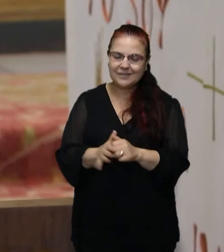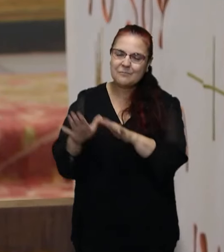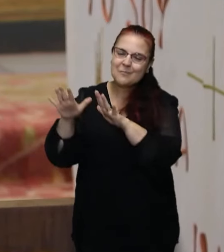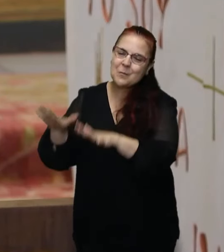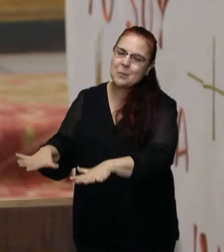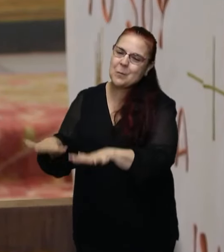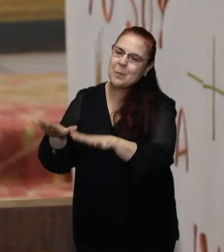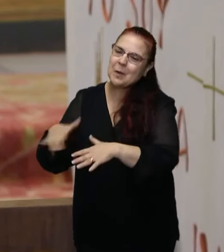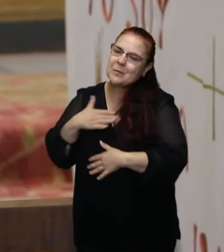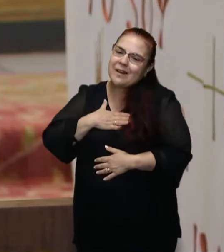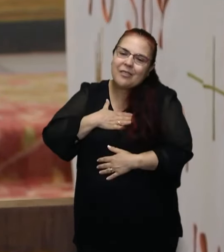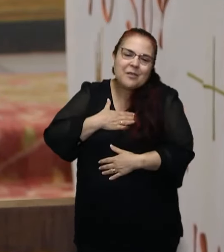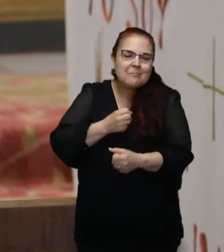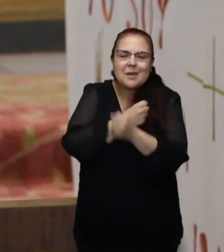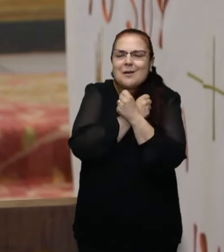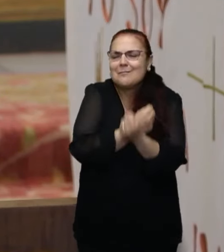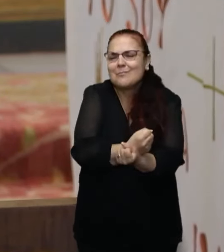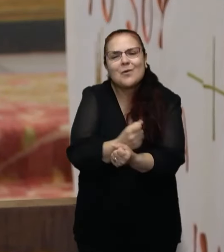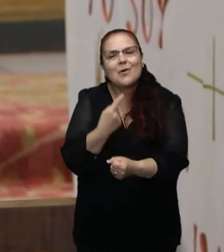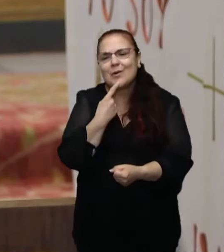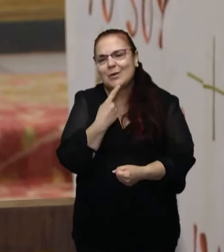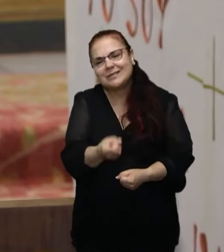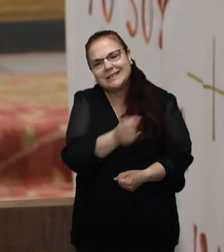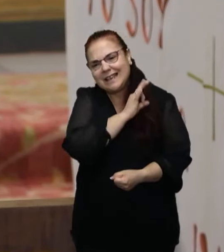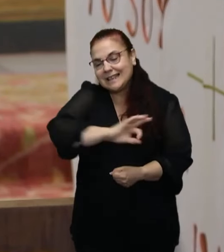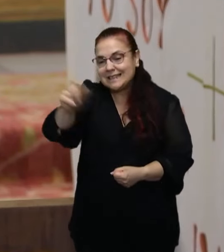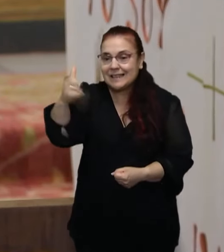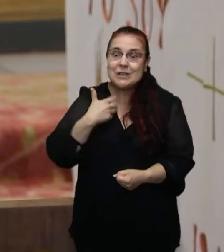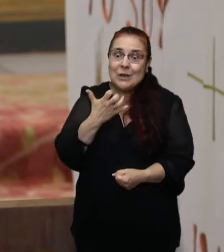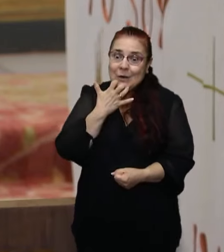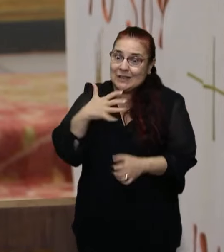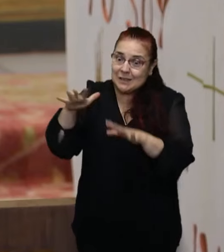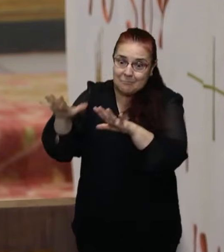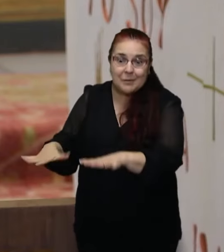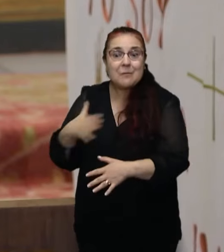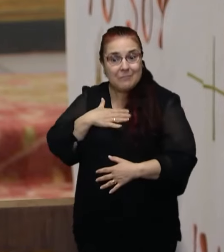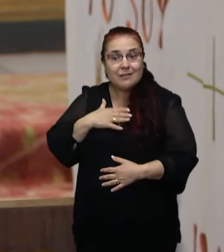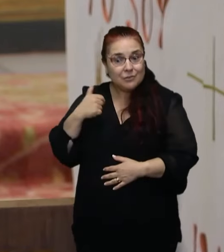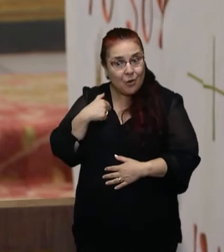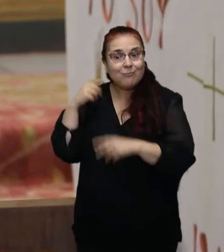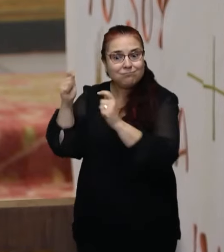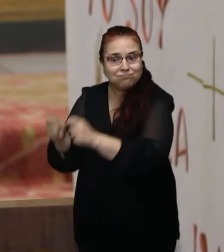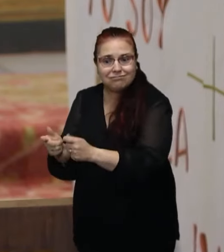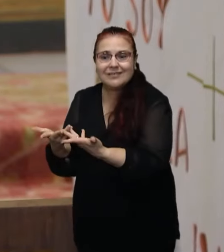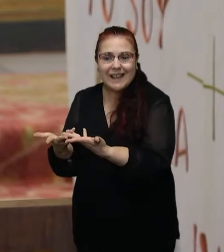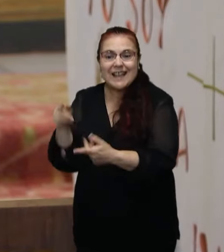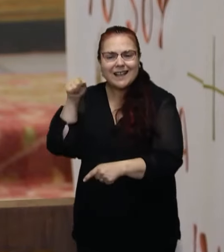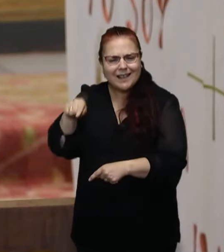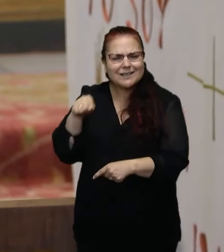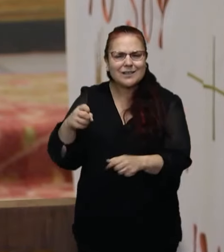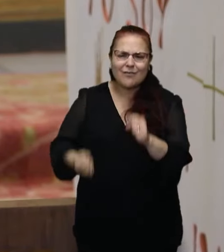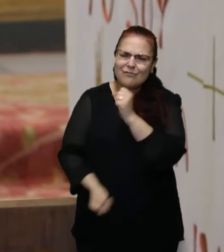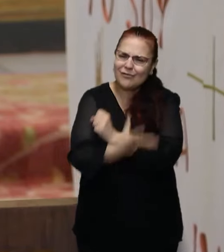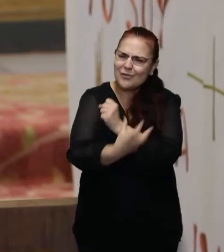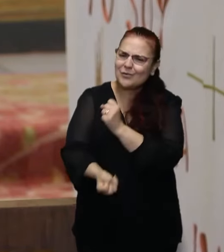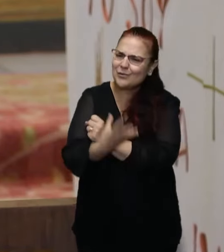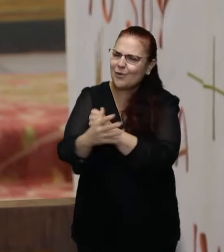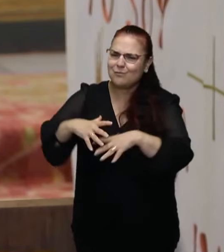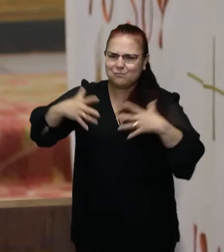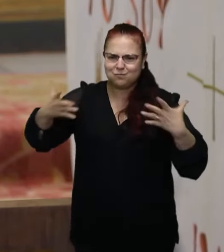Permaneced en mi amor, dice el Señor. El que permanece en mí y yo en él, ese da fruto